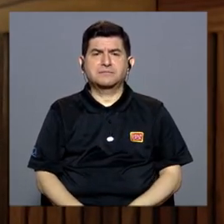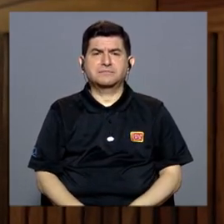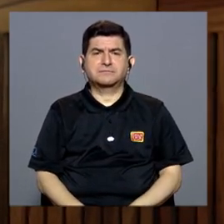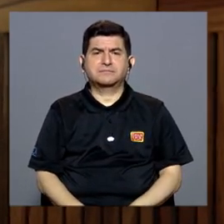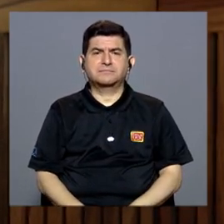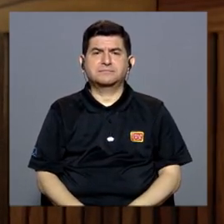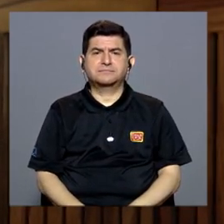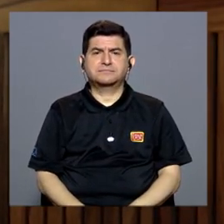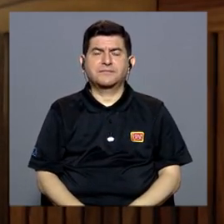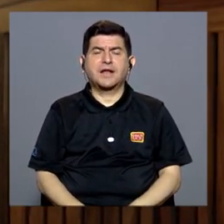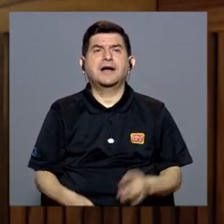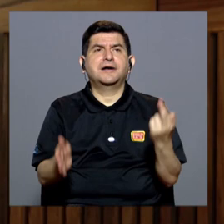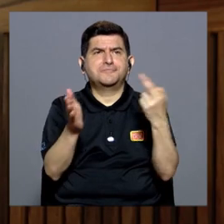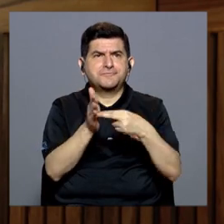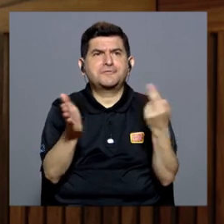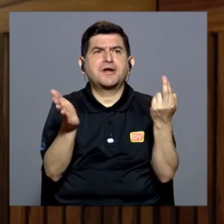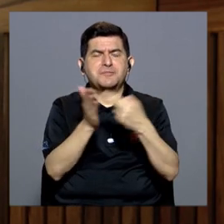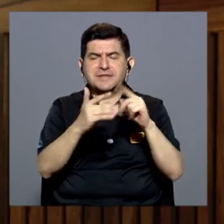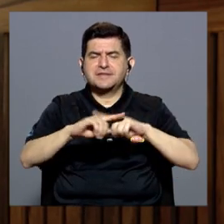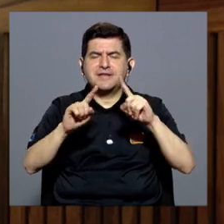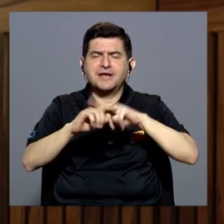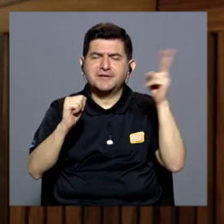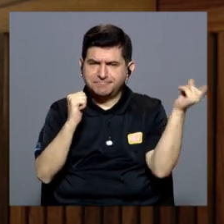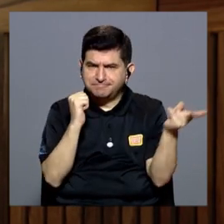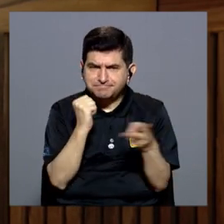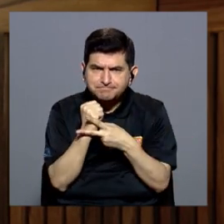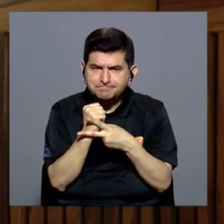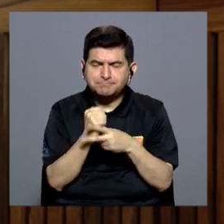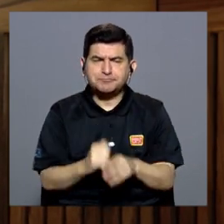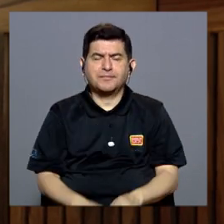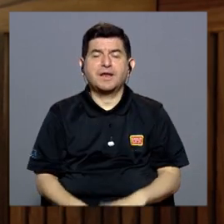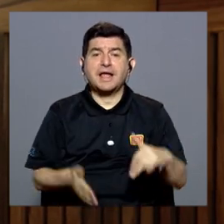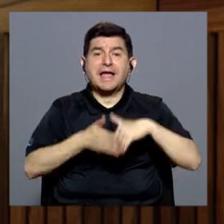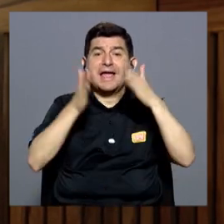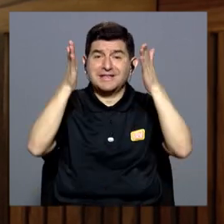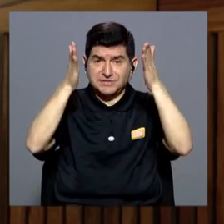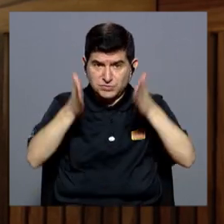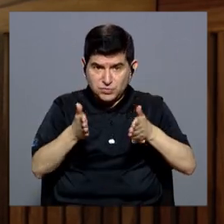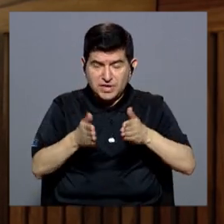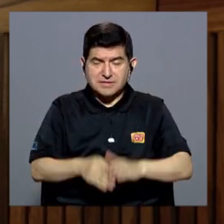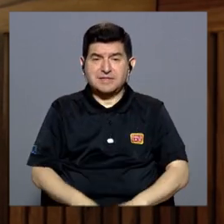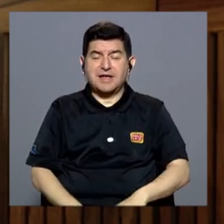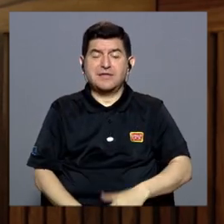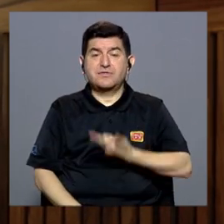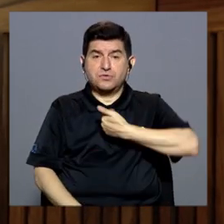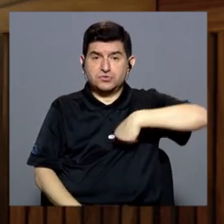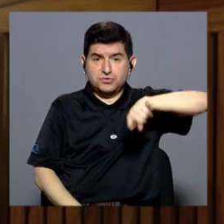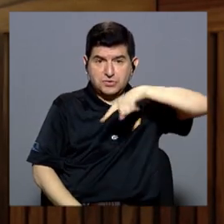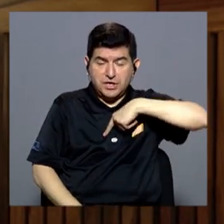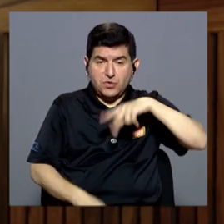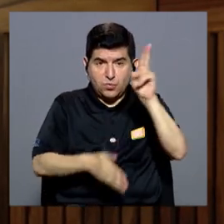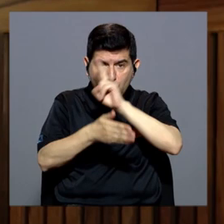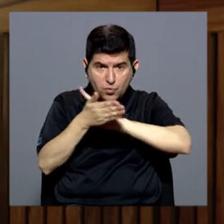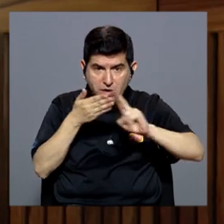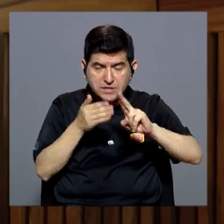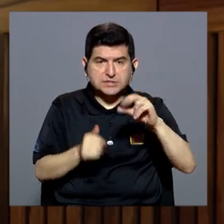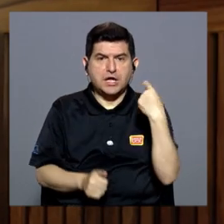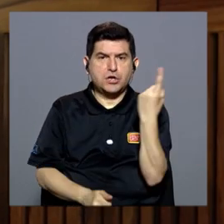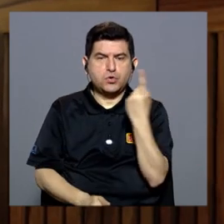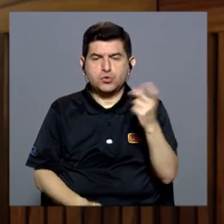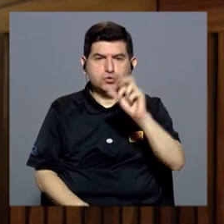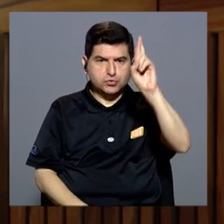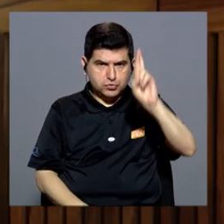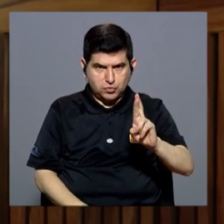que repetir una y otra vez que el estudiantado de nuestras universidades, no solo las costarricenses, de